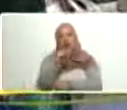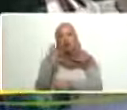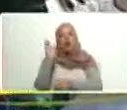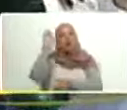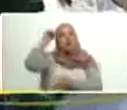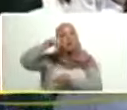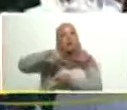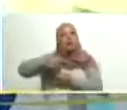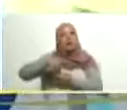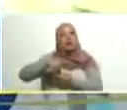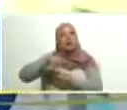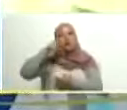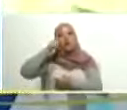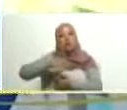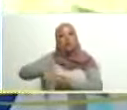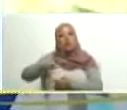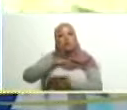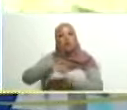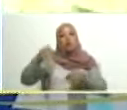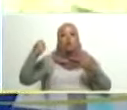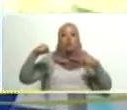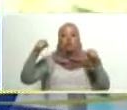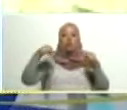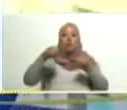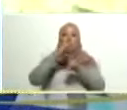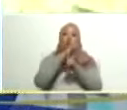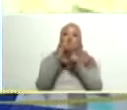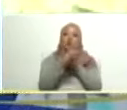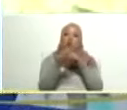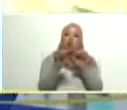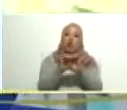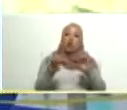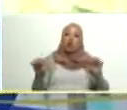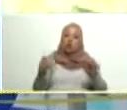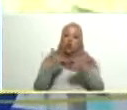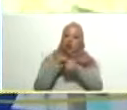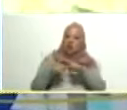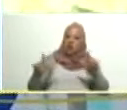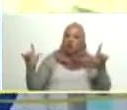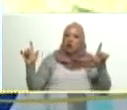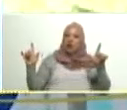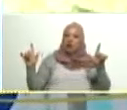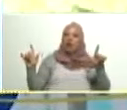Miranda con un pueblo altivo, culto, educado, libre,